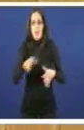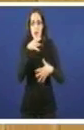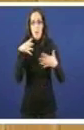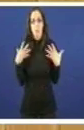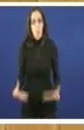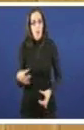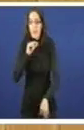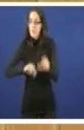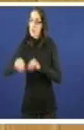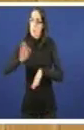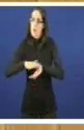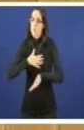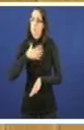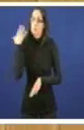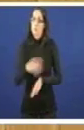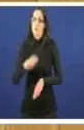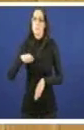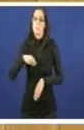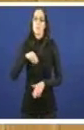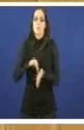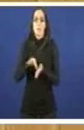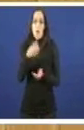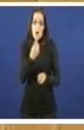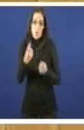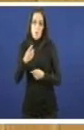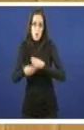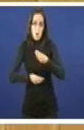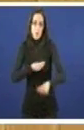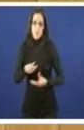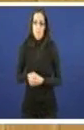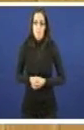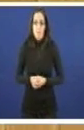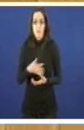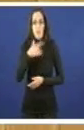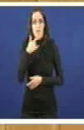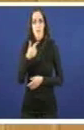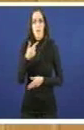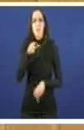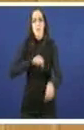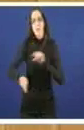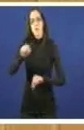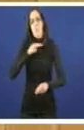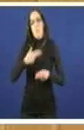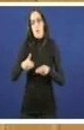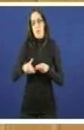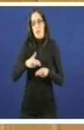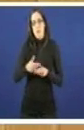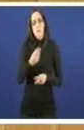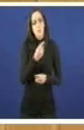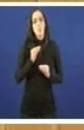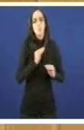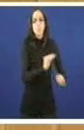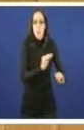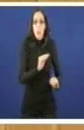para poder levar a cabo determinados servizos decisións políticas que tomaron os seus gobernos en moitos concellos